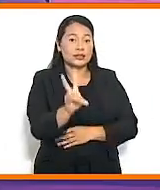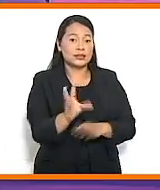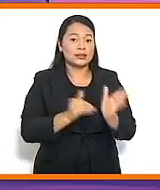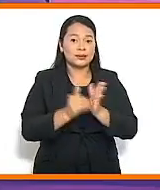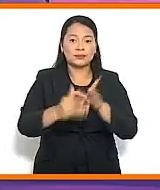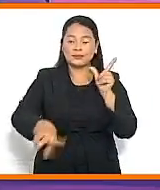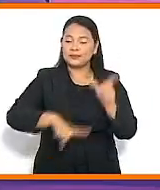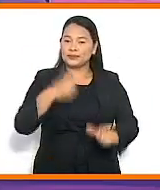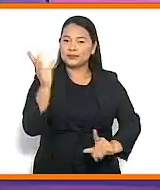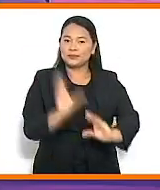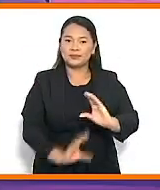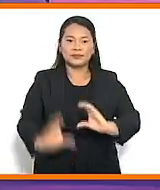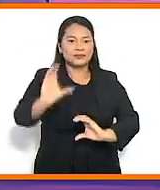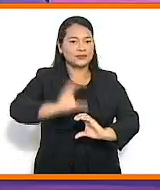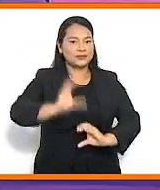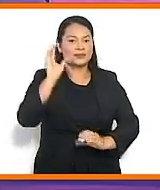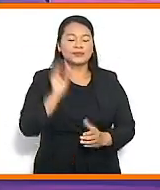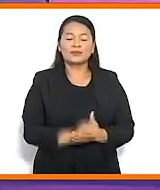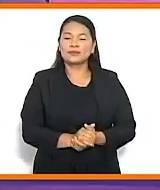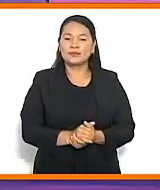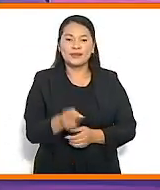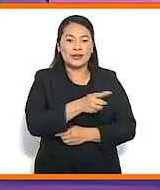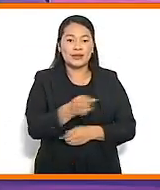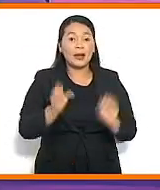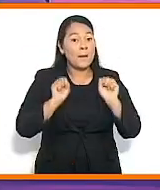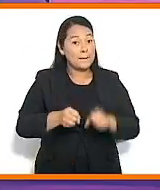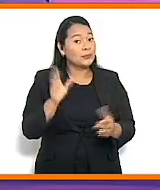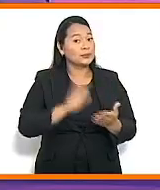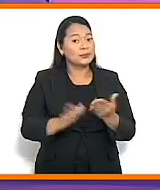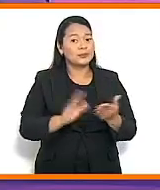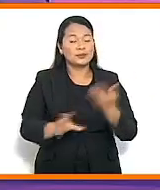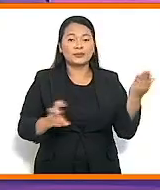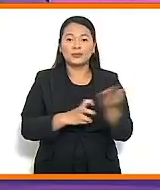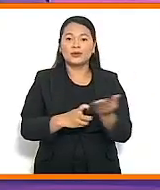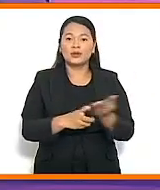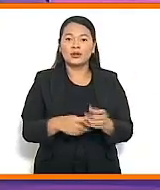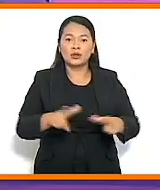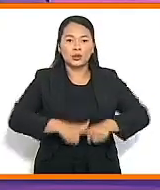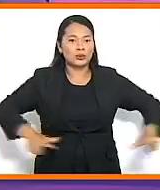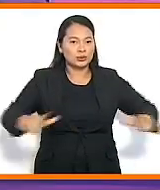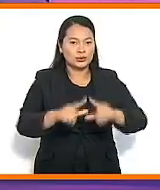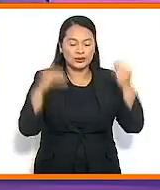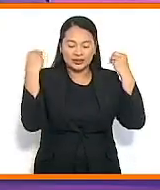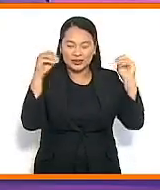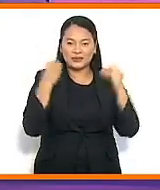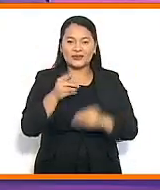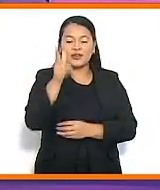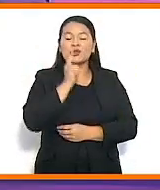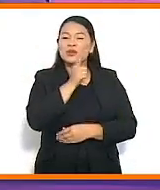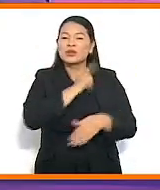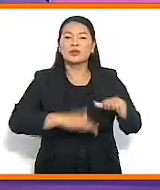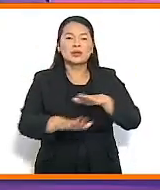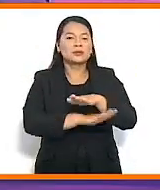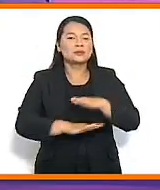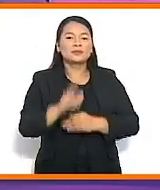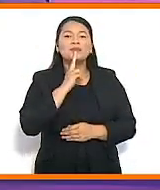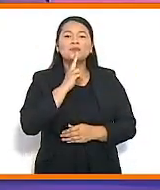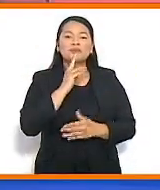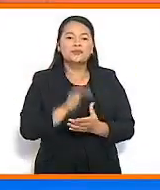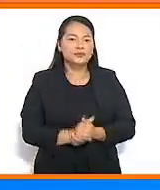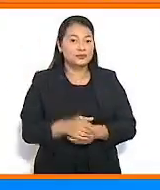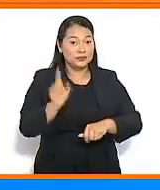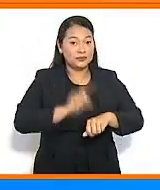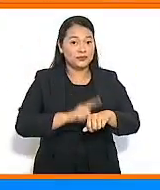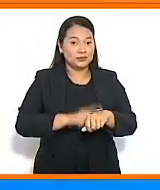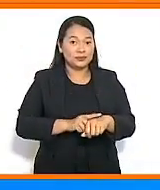millones de lempiras con su jugada doble. Únete hasta tiempo de adquirir tu boleto en cualquier punto de venta Loto a nivel nacional. Ahora sí, llegó el